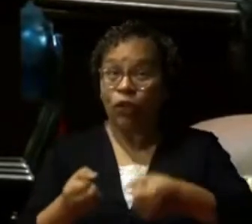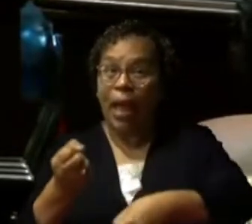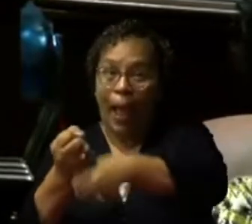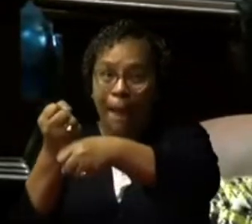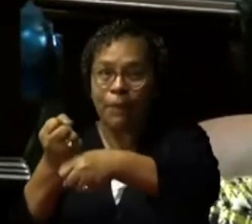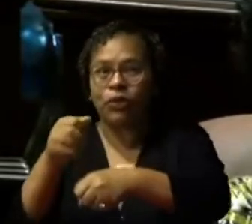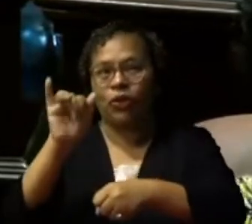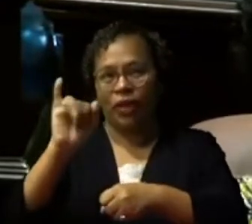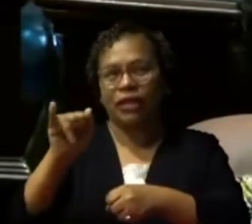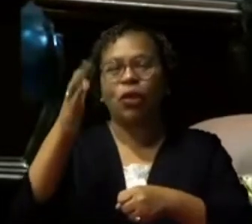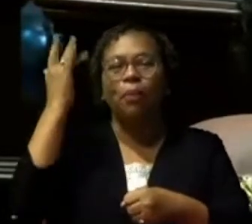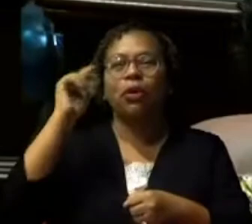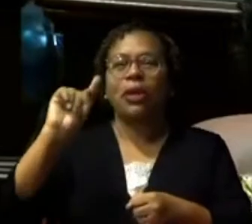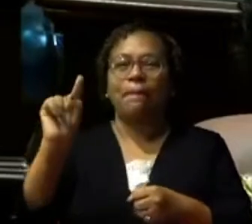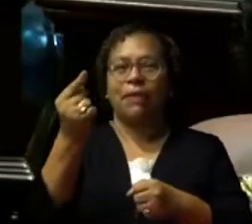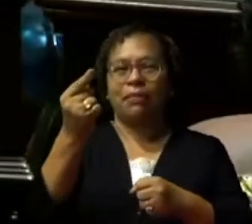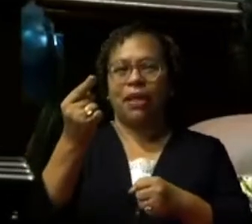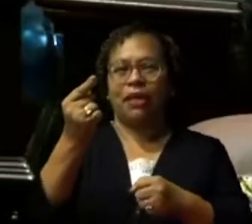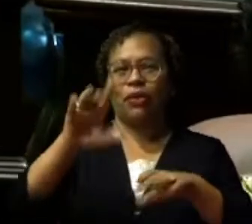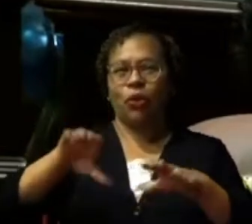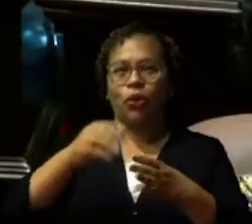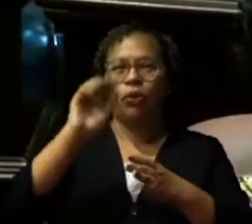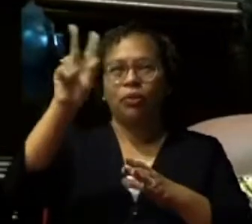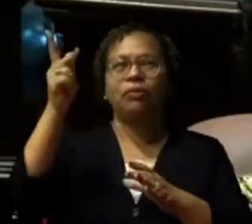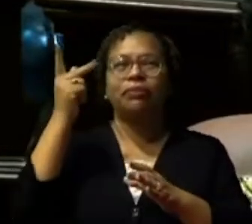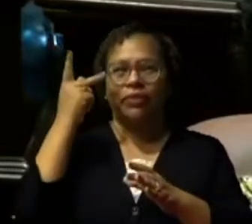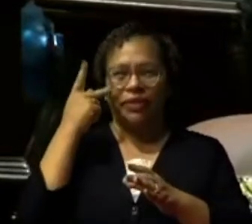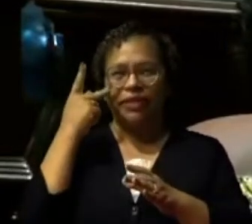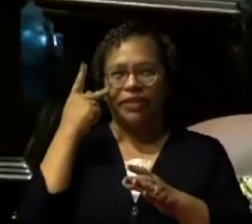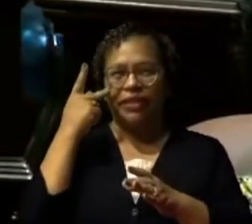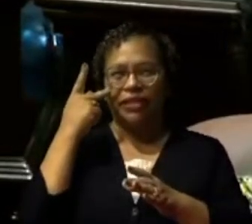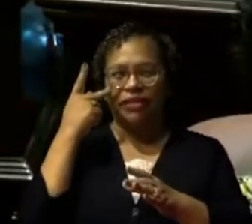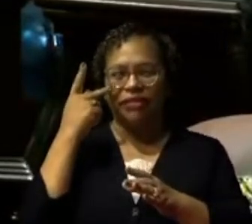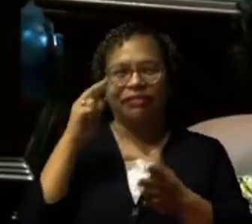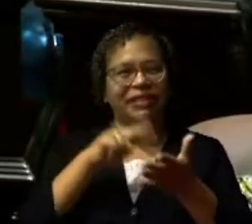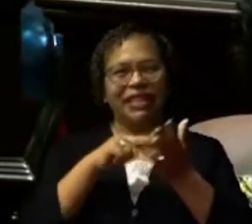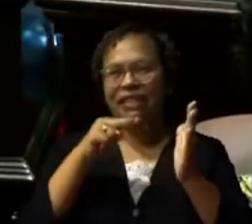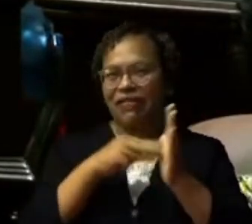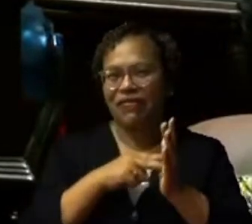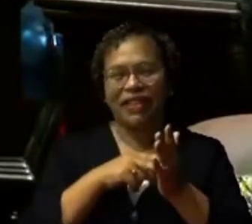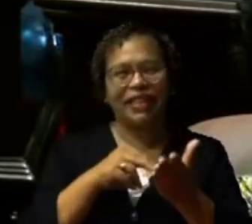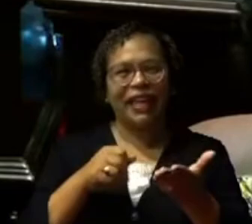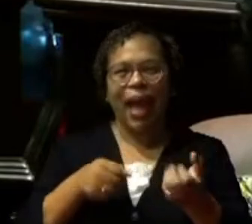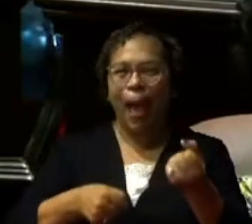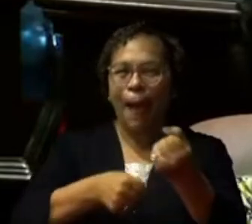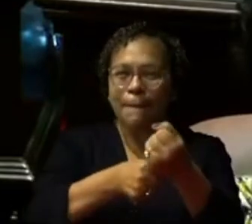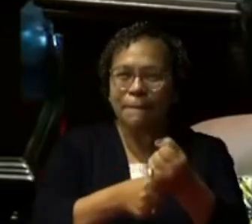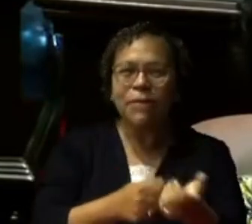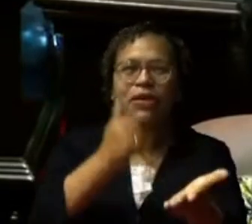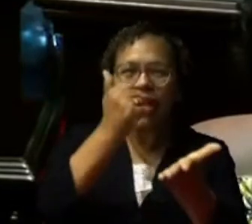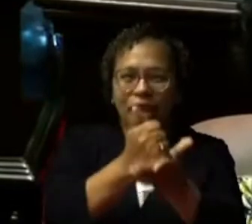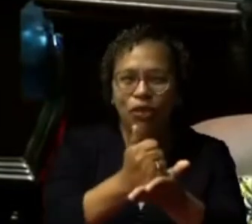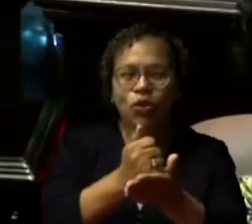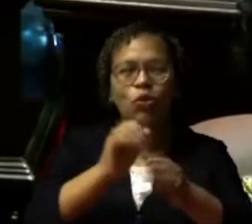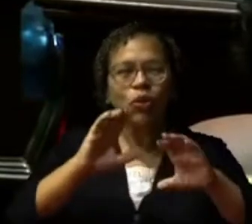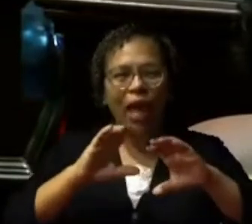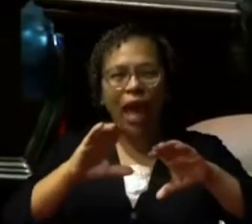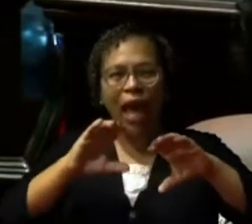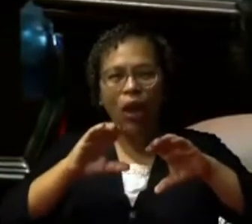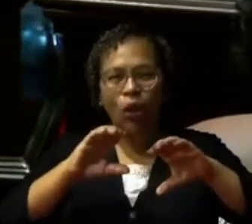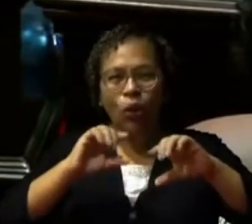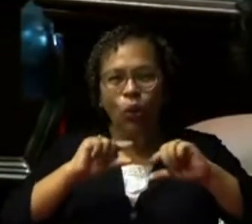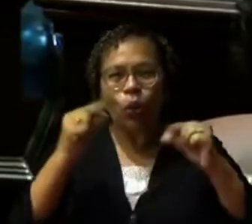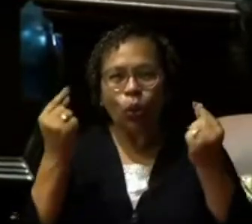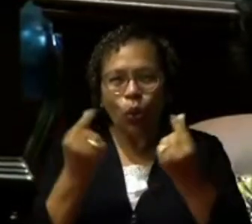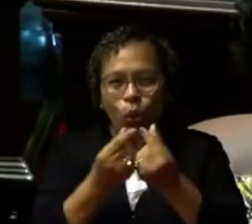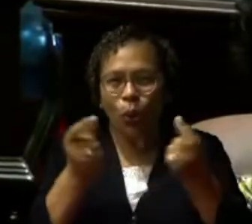primera mayoría. Existen otros métodos que se aplican en países del mundo, como el que nosotros estamos planteando, que es el método Sandlage o